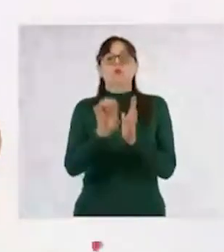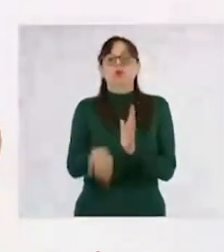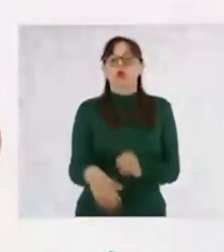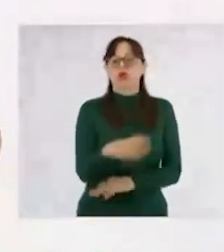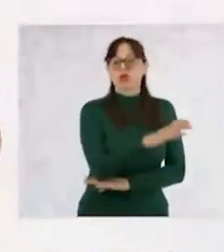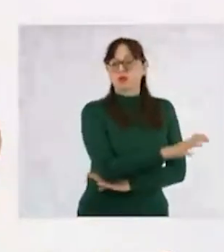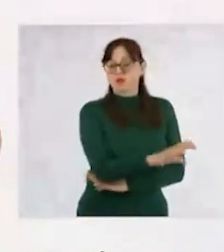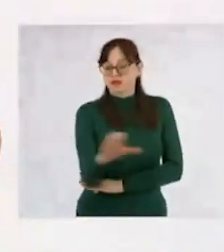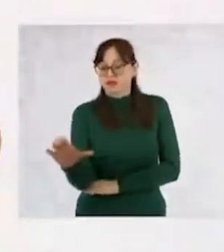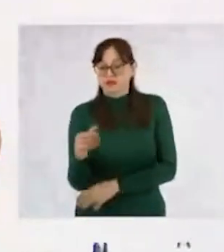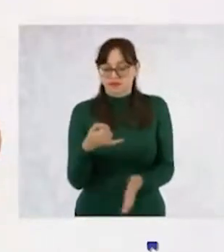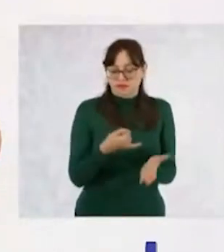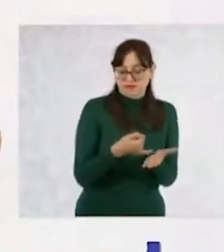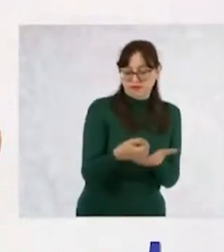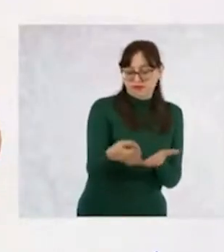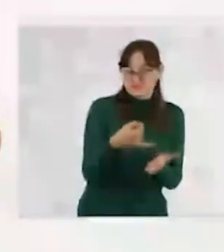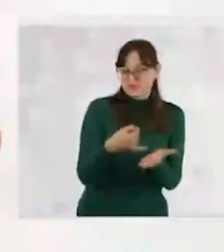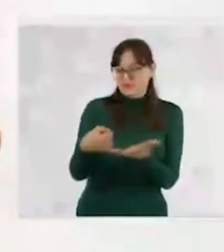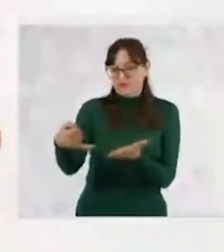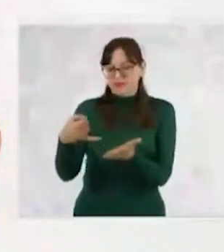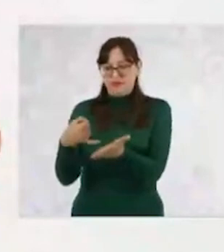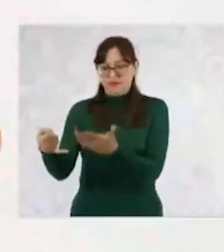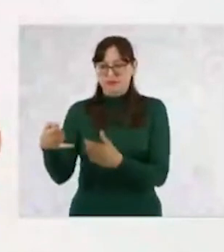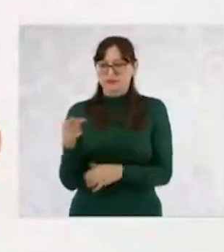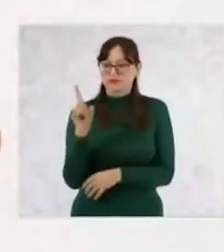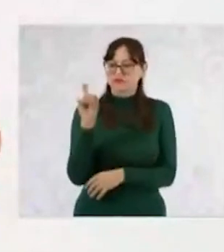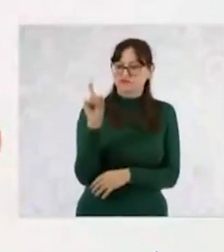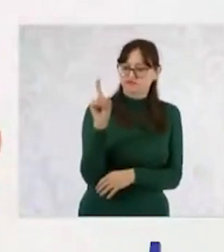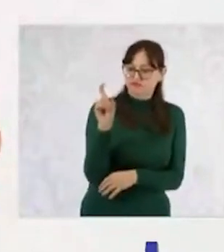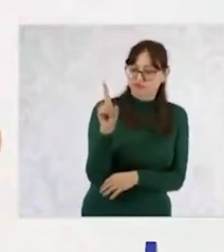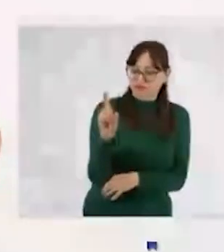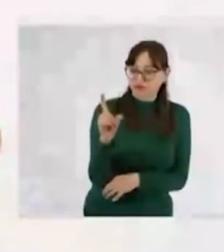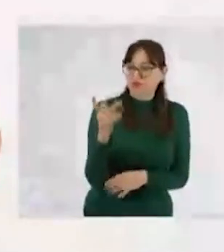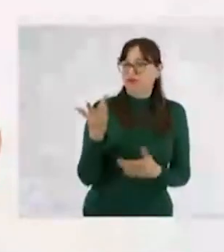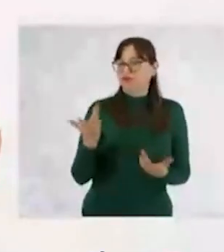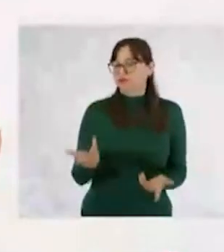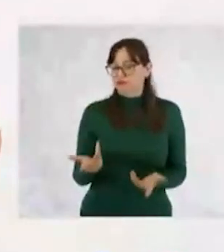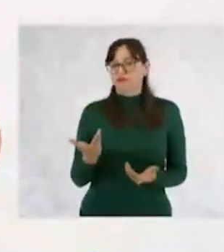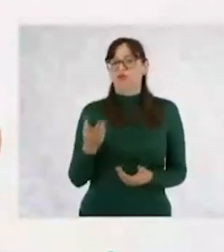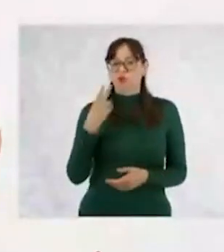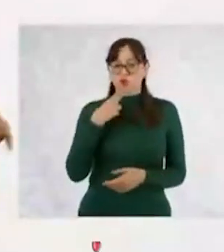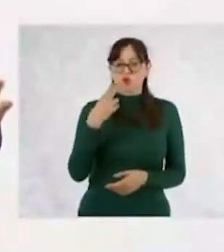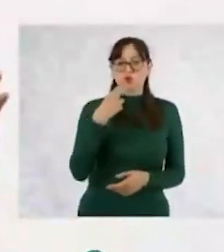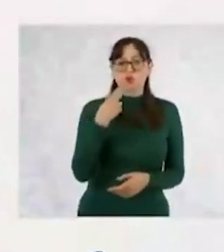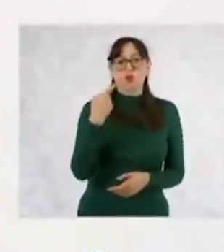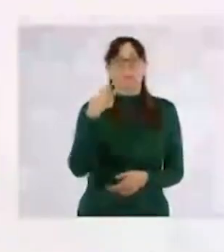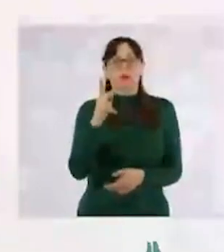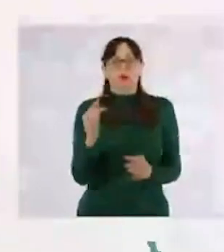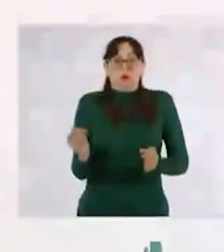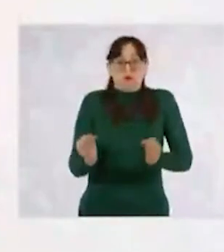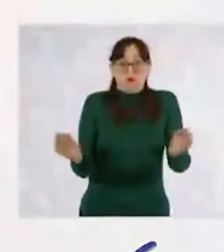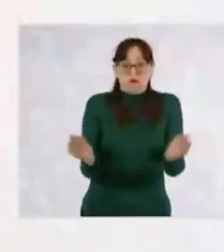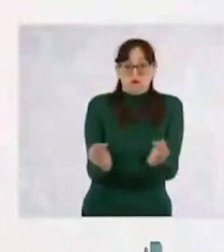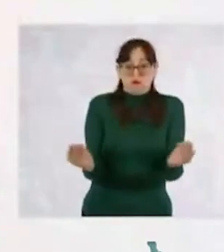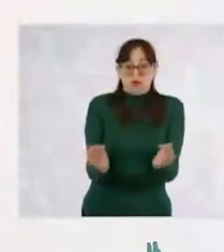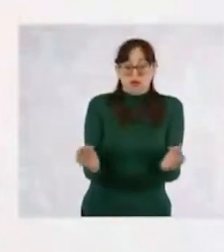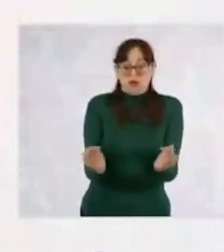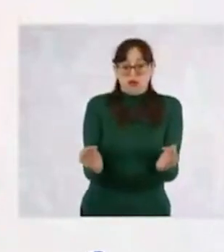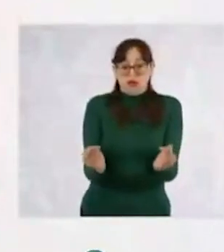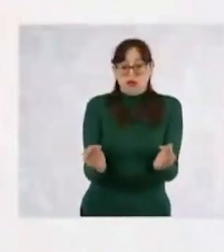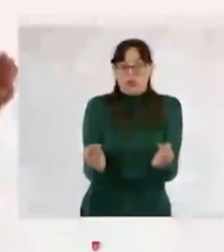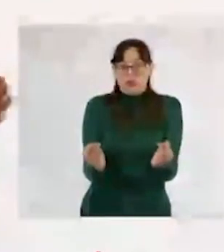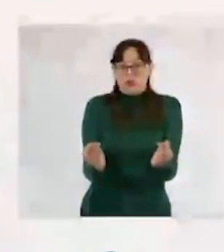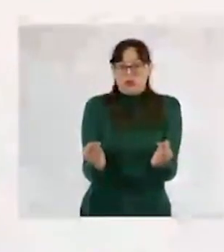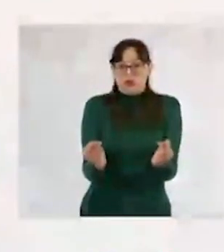diálogo para mantener esta relación Y es que también aseguró que Eh pues al perder México Eh Al